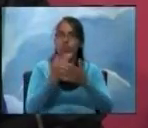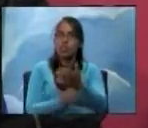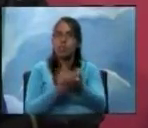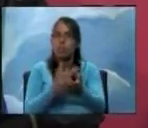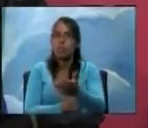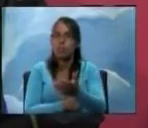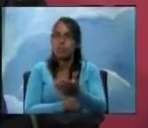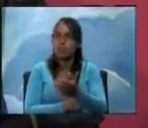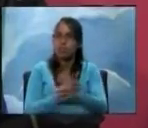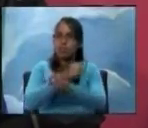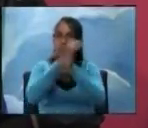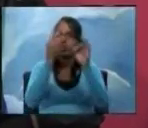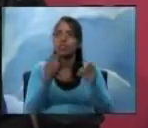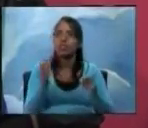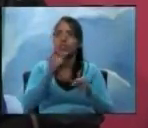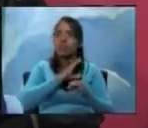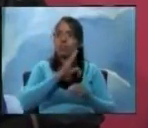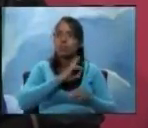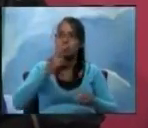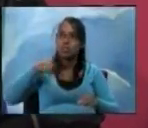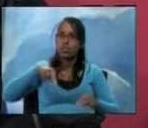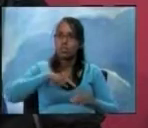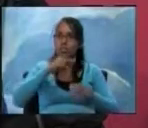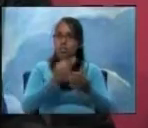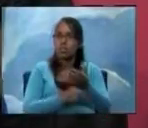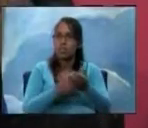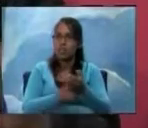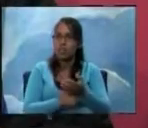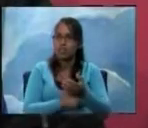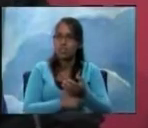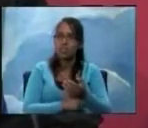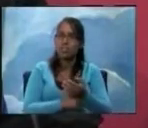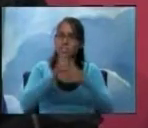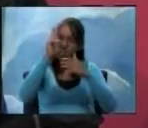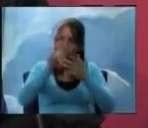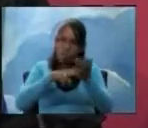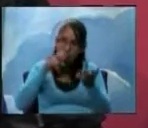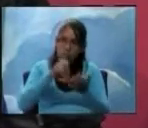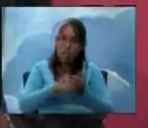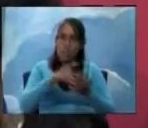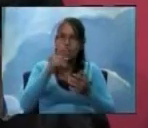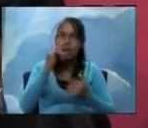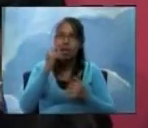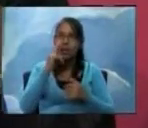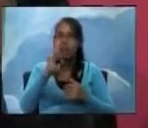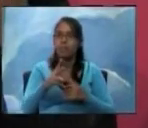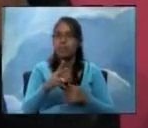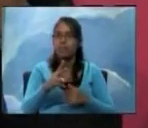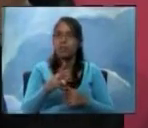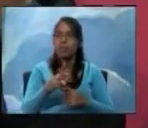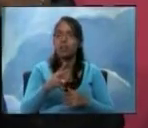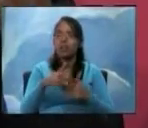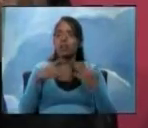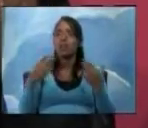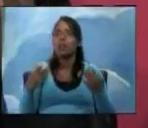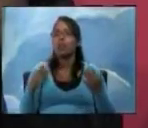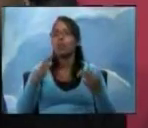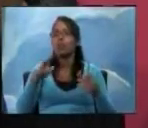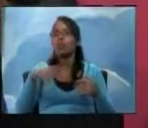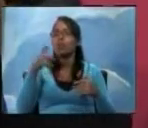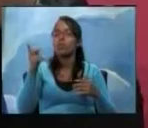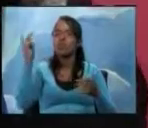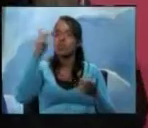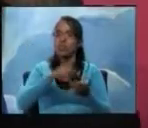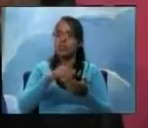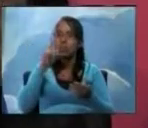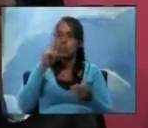La actitud que tomó nuestro hermano Pedro, una actitud de señal de humillación, al Herbel, hasta cuando él llegó y se dio